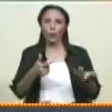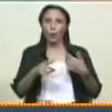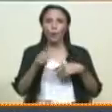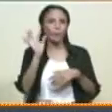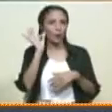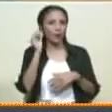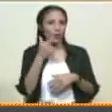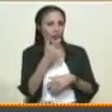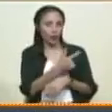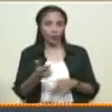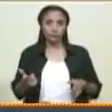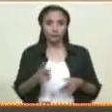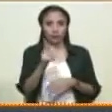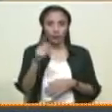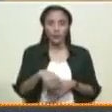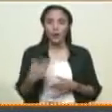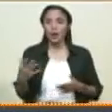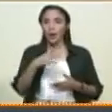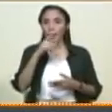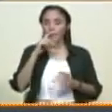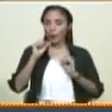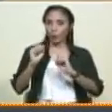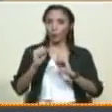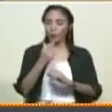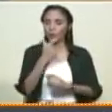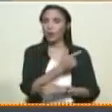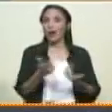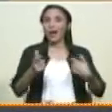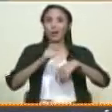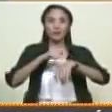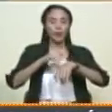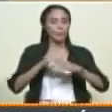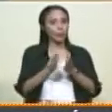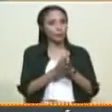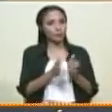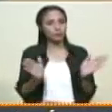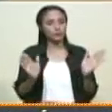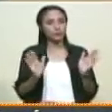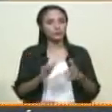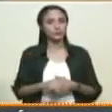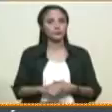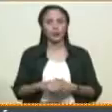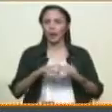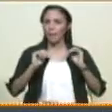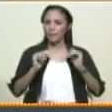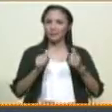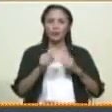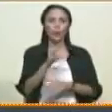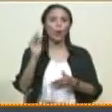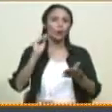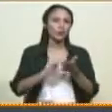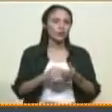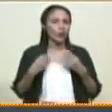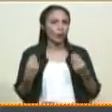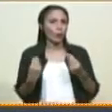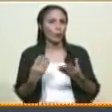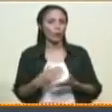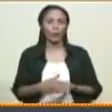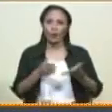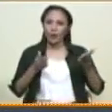el compañero presidente Nicolás Maduro. El nuevo comienzo. ¿Cómo comenzar de nuevo?